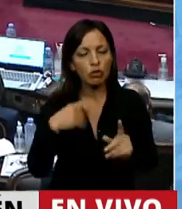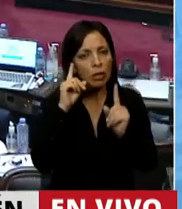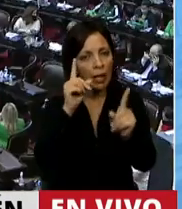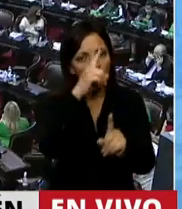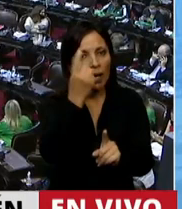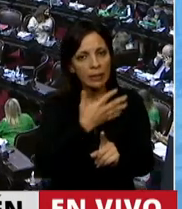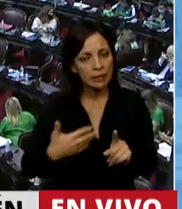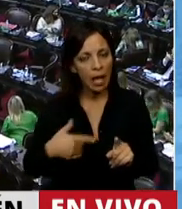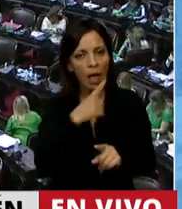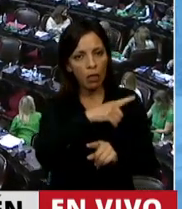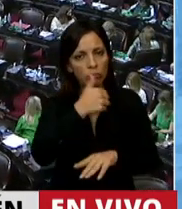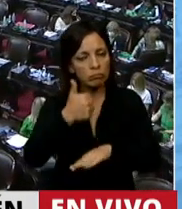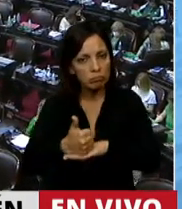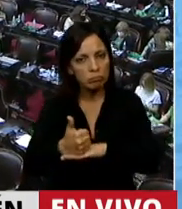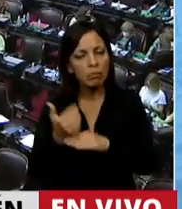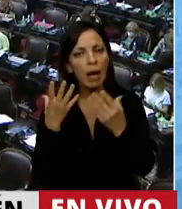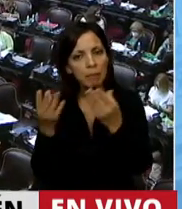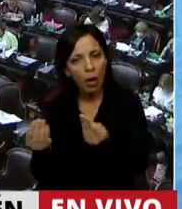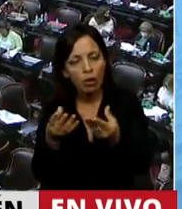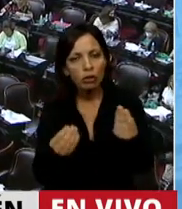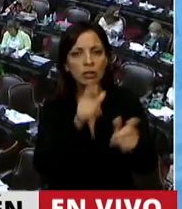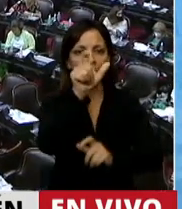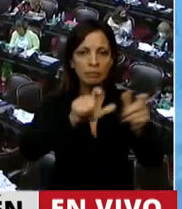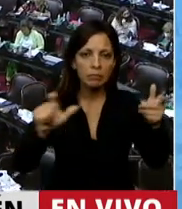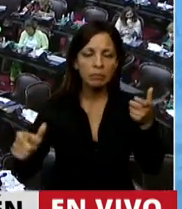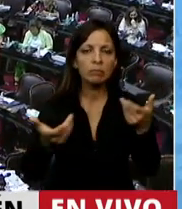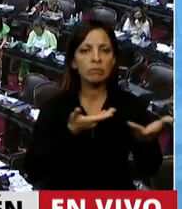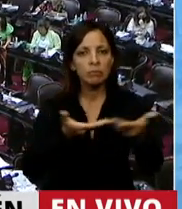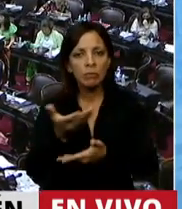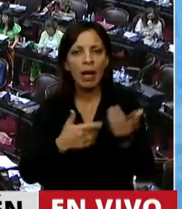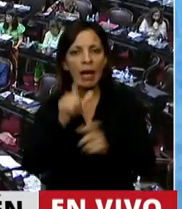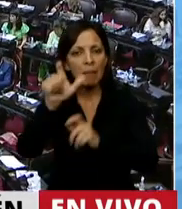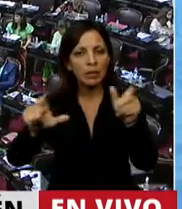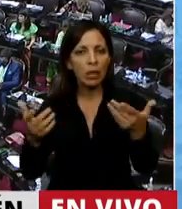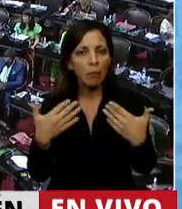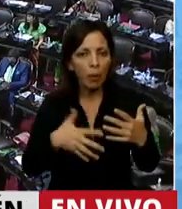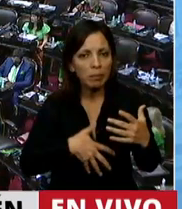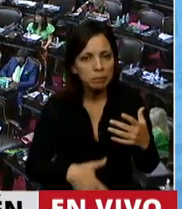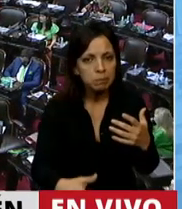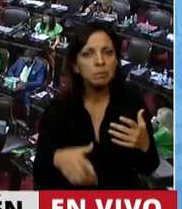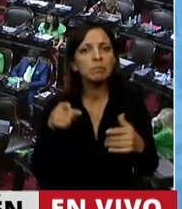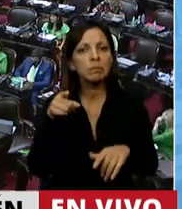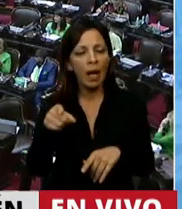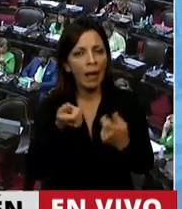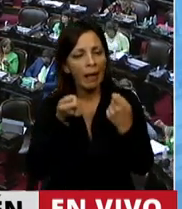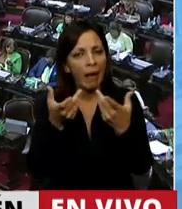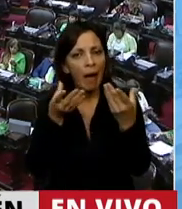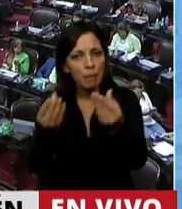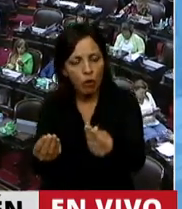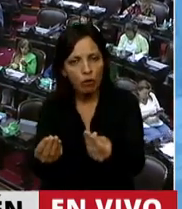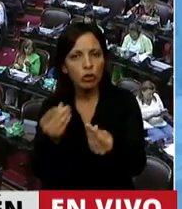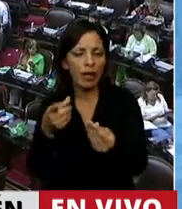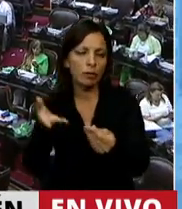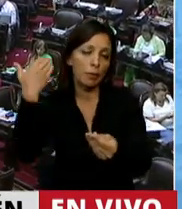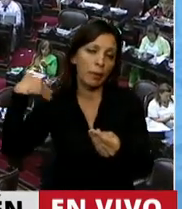al Estado presente. Contener a las personas gestantes en situación de vulnerabilidad era una deuda